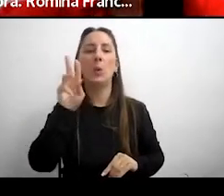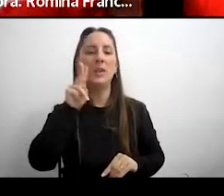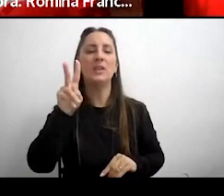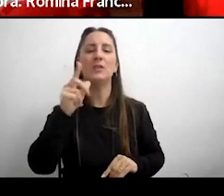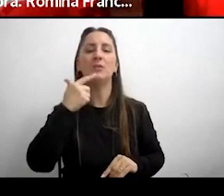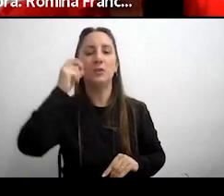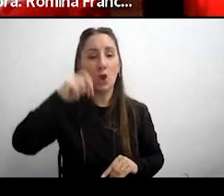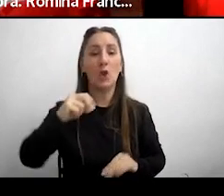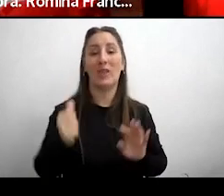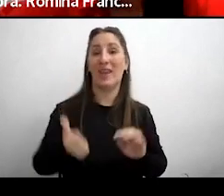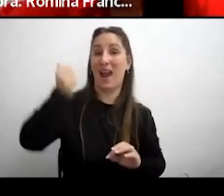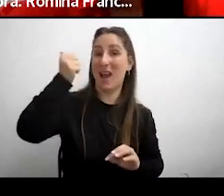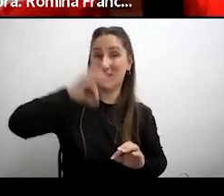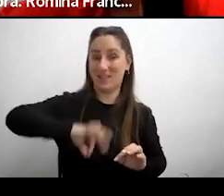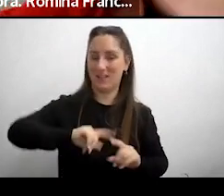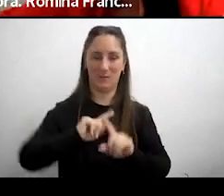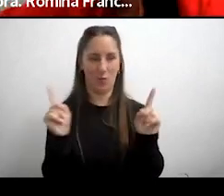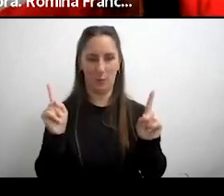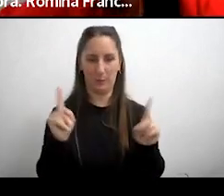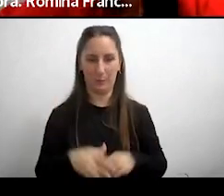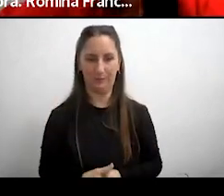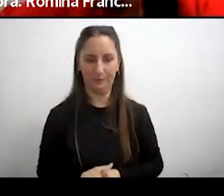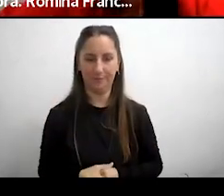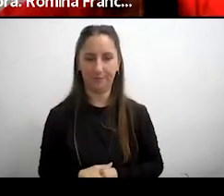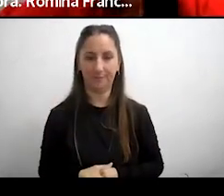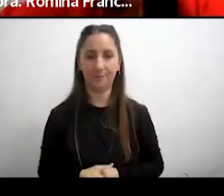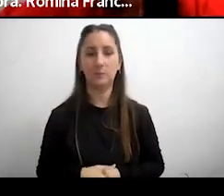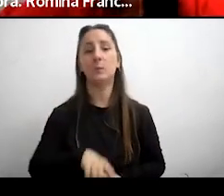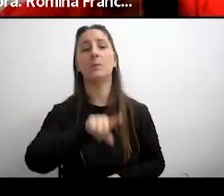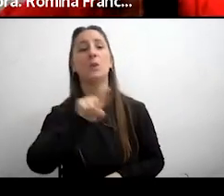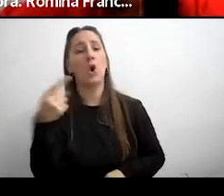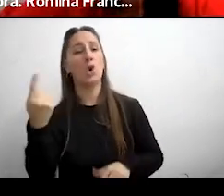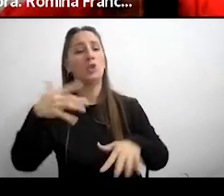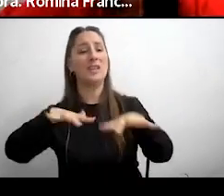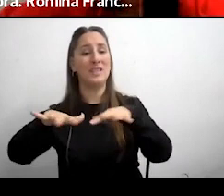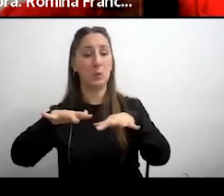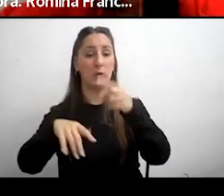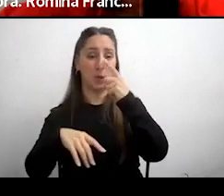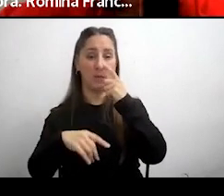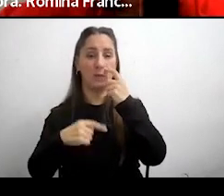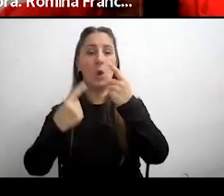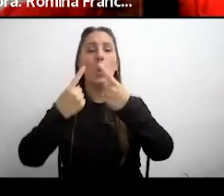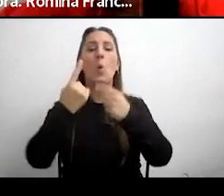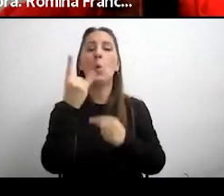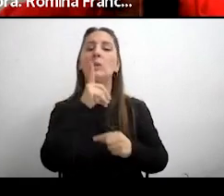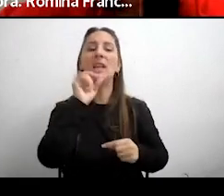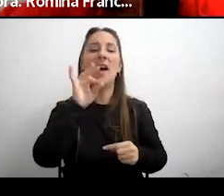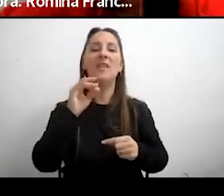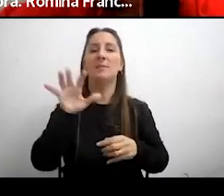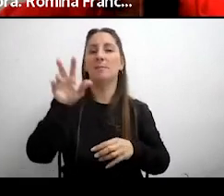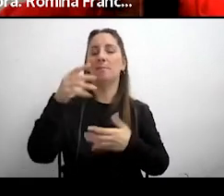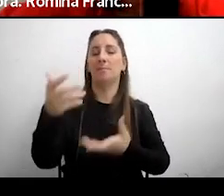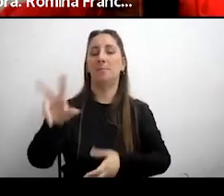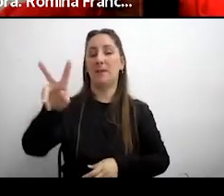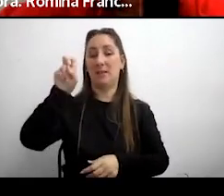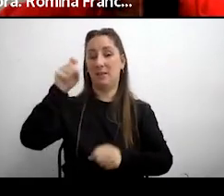no correspondería. Y después, bueno, otra situación que serían utilidades percibidas por adelantado